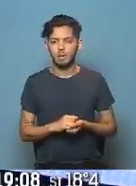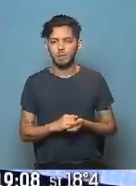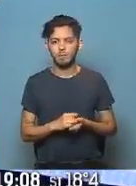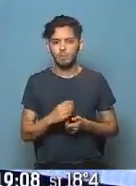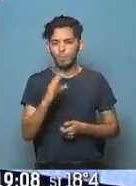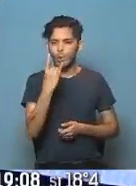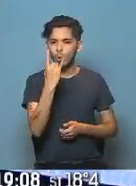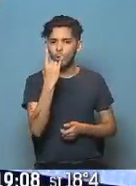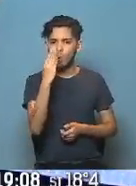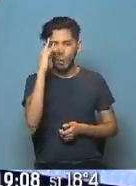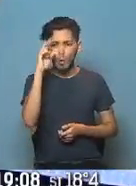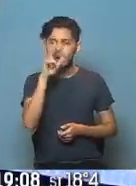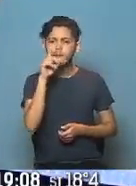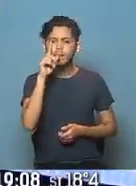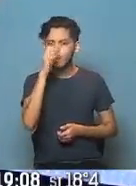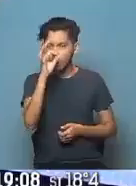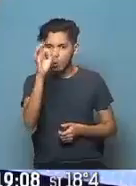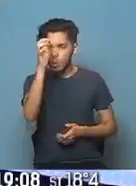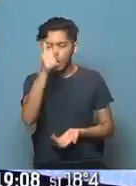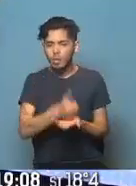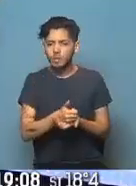Uberti ni siquiera fue funcionario de